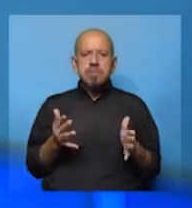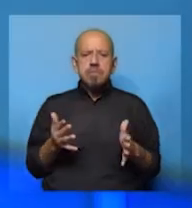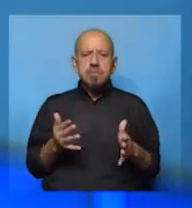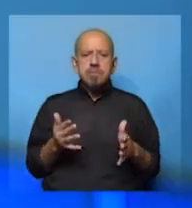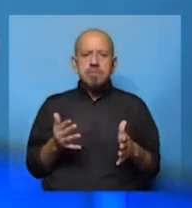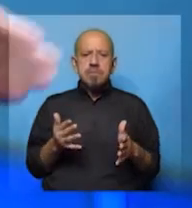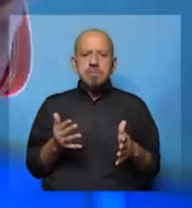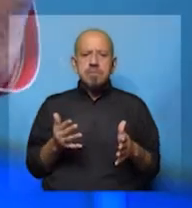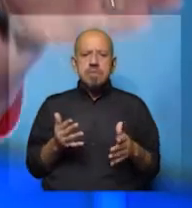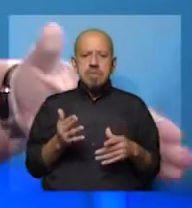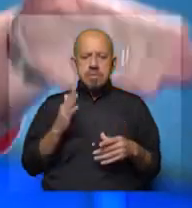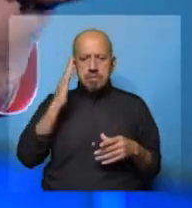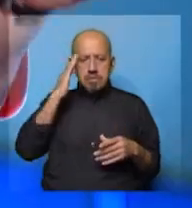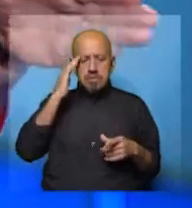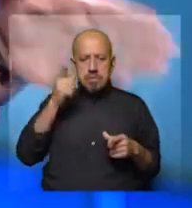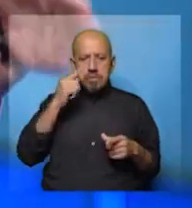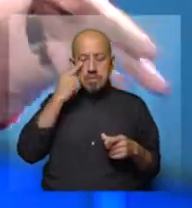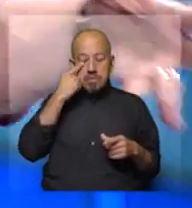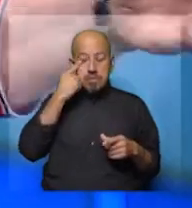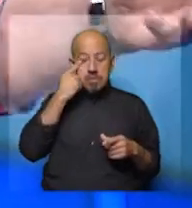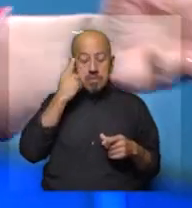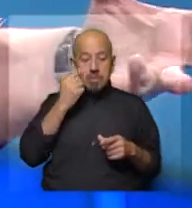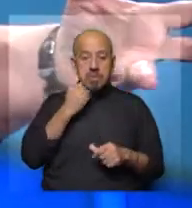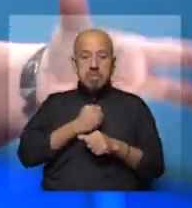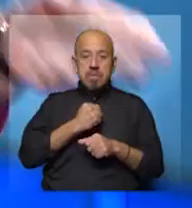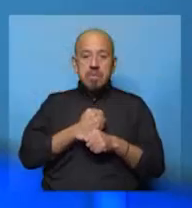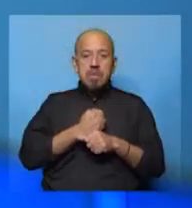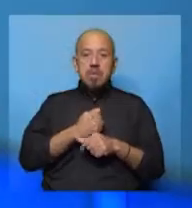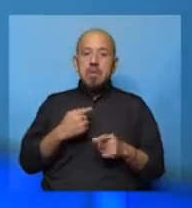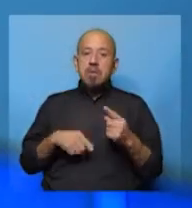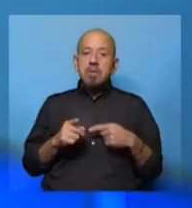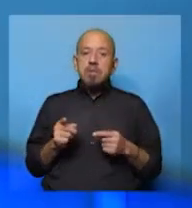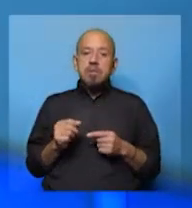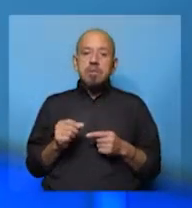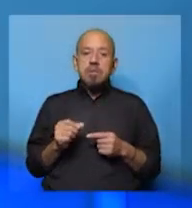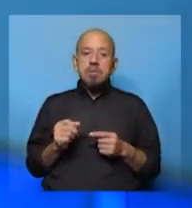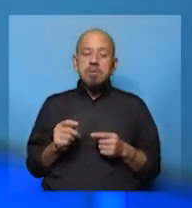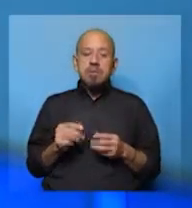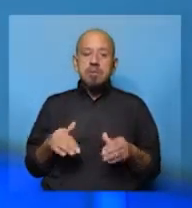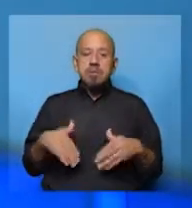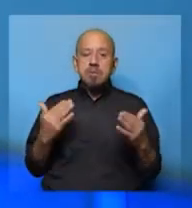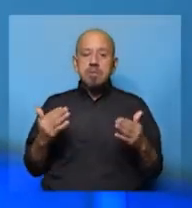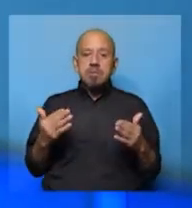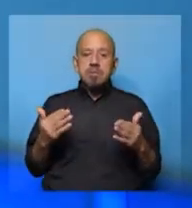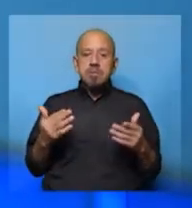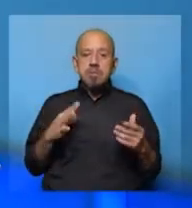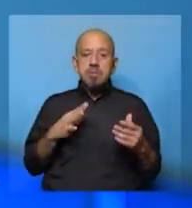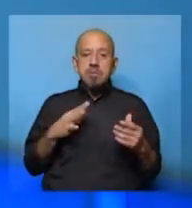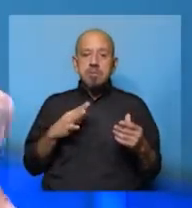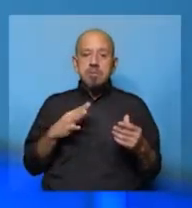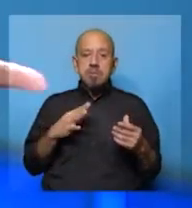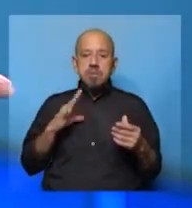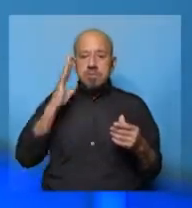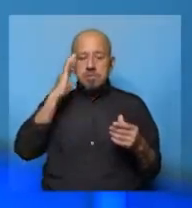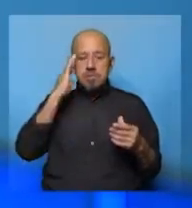autonomizar gente que trabajaba y su su ingreso iba a depender de eso y sin embargo tirabas cualquier cosa en la que sabías que tenía que